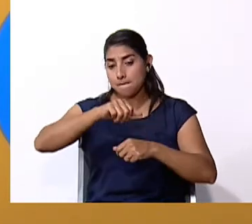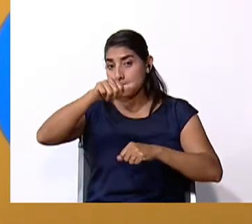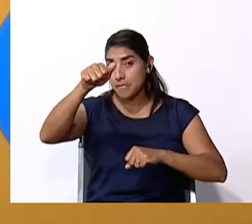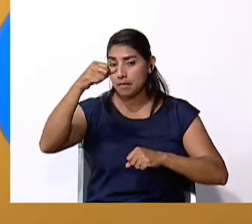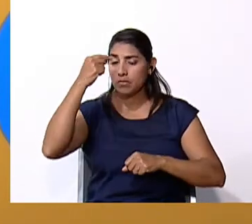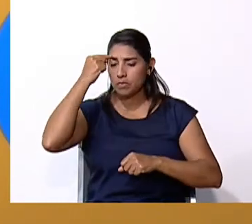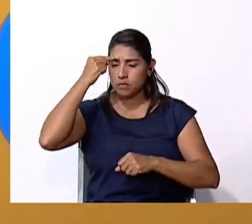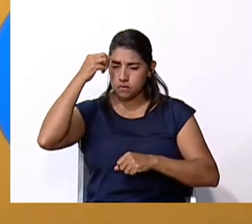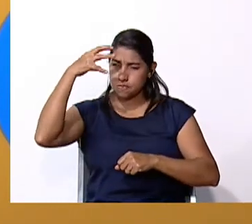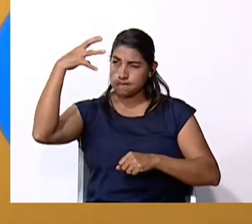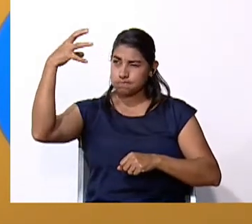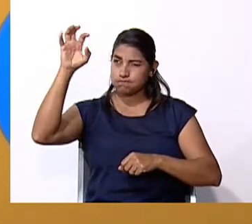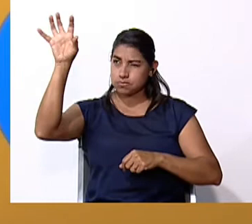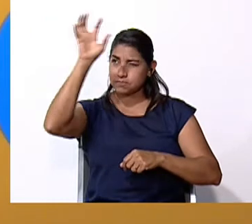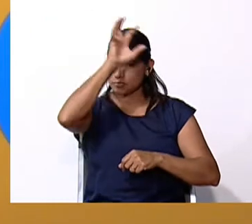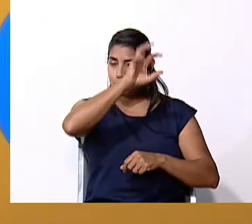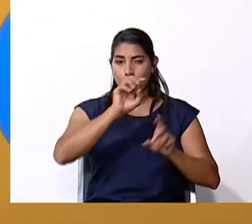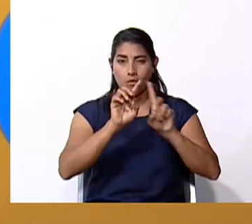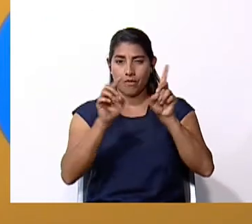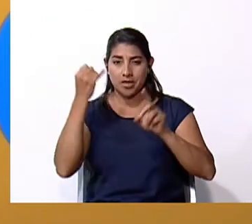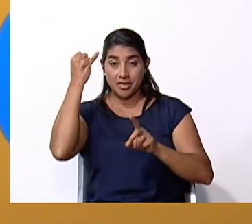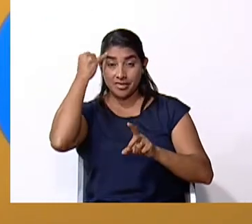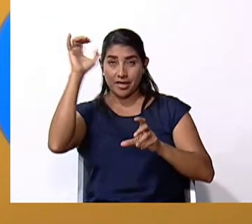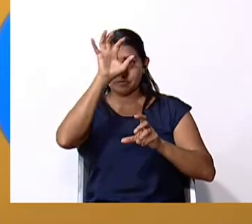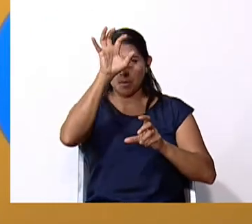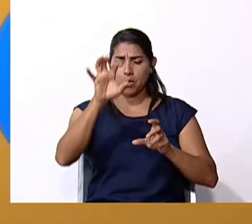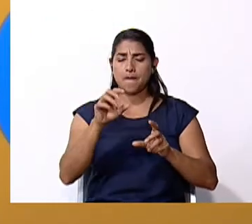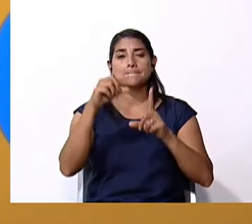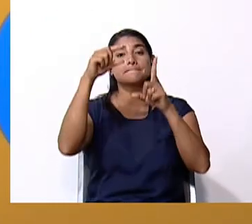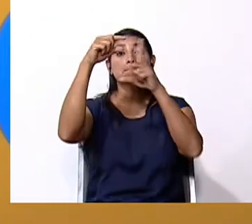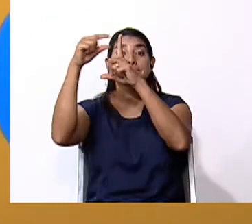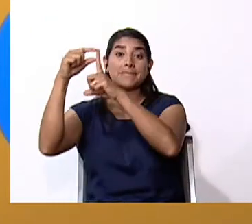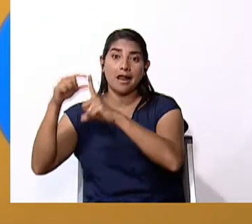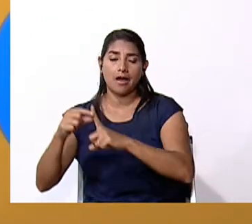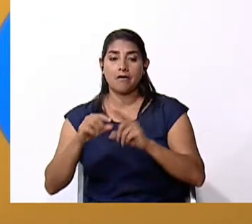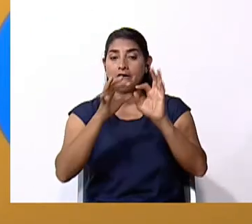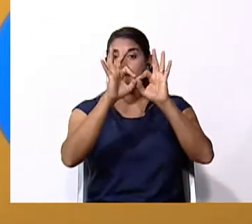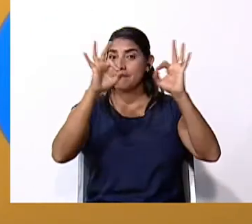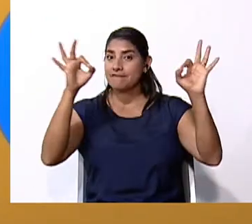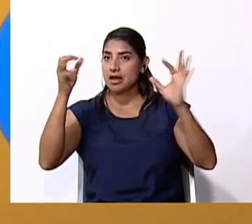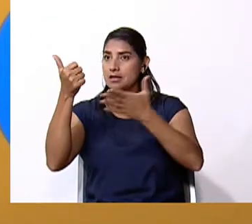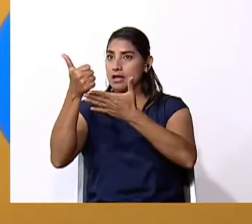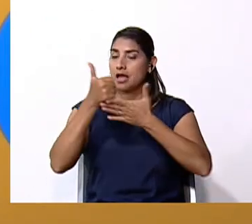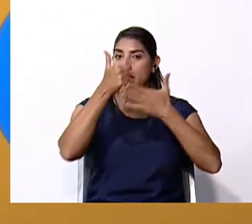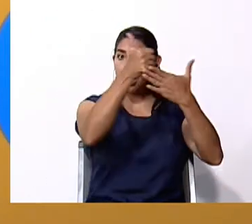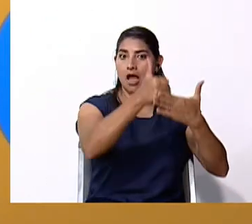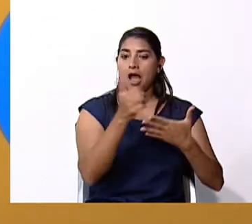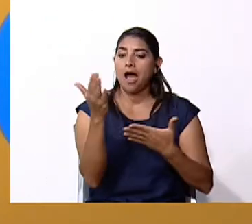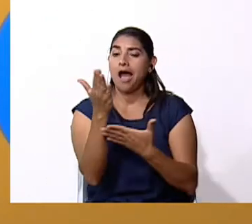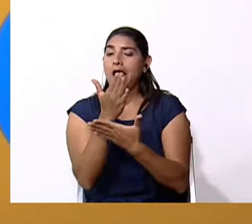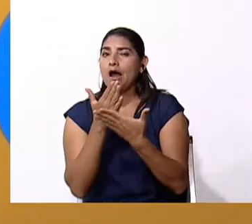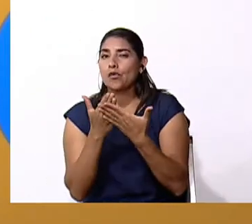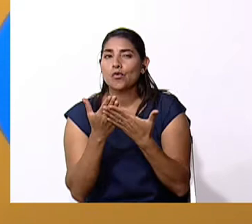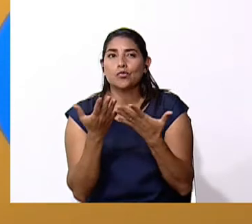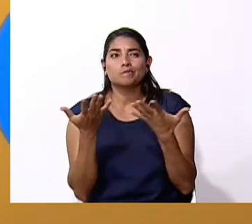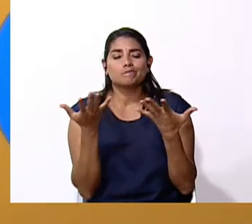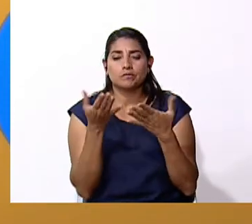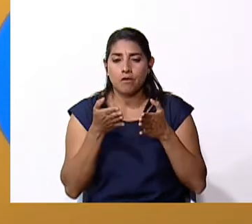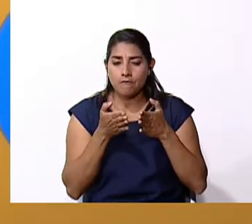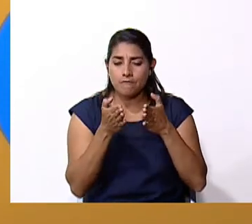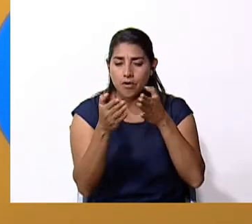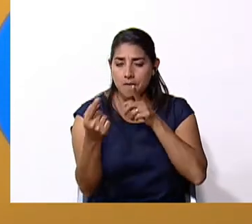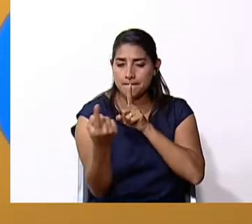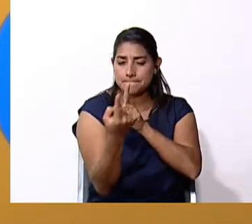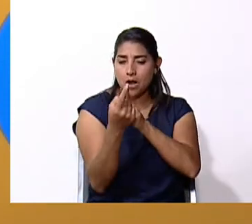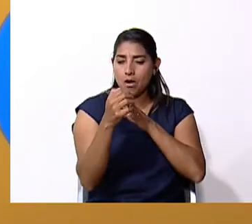conceptual, necesito que pensemos en palabras que nos dan algún camino o